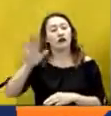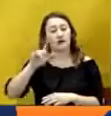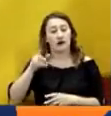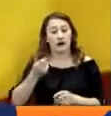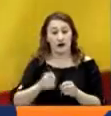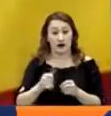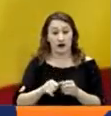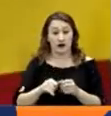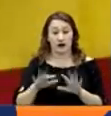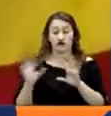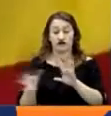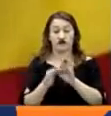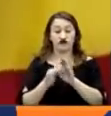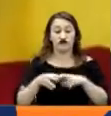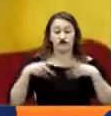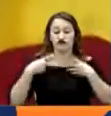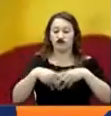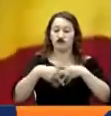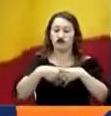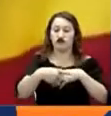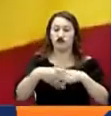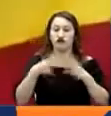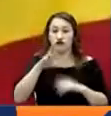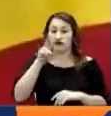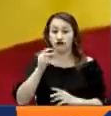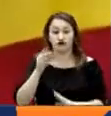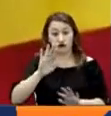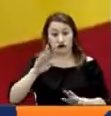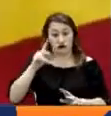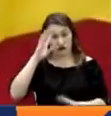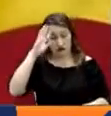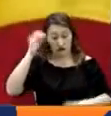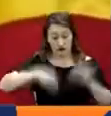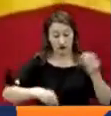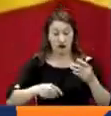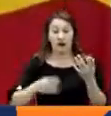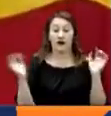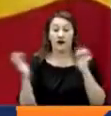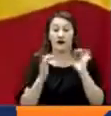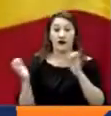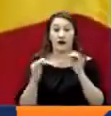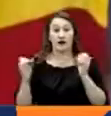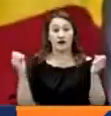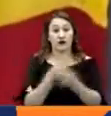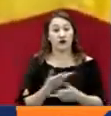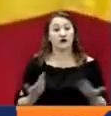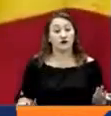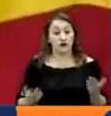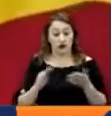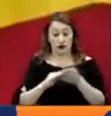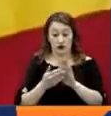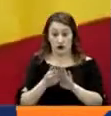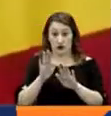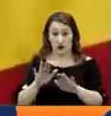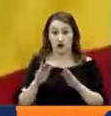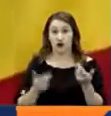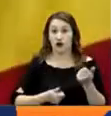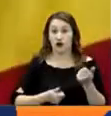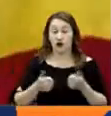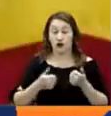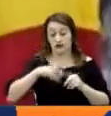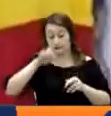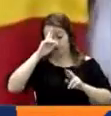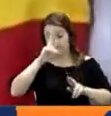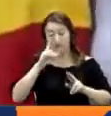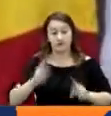para protestar y para marchar en contra de la violencia y de la guerra. El mensaje principal de la comunidad de Saravena fue el respeto